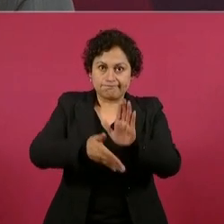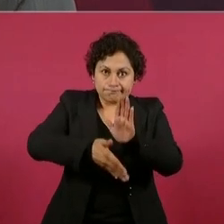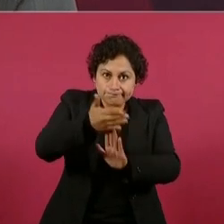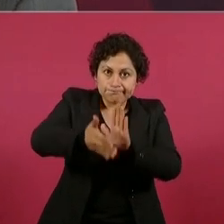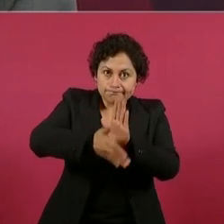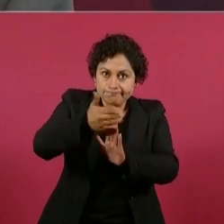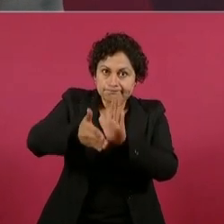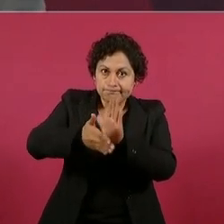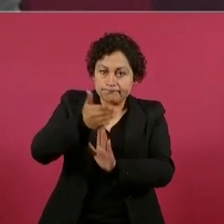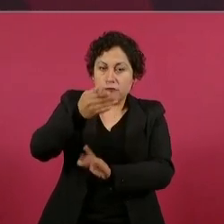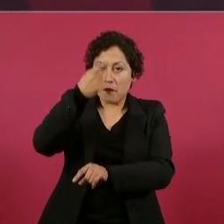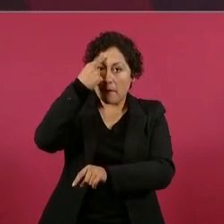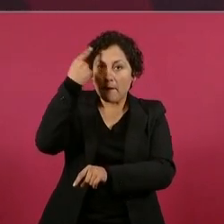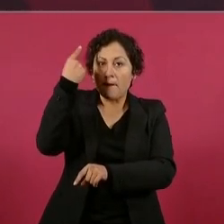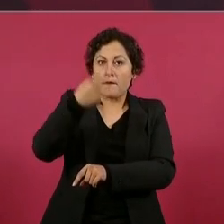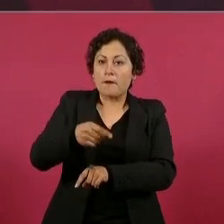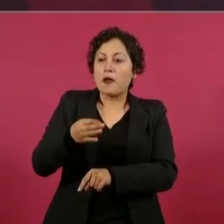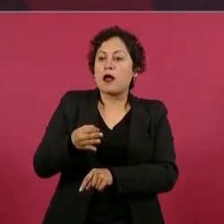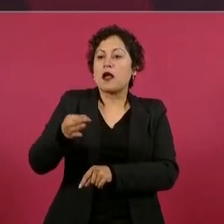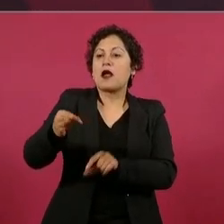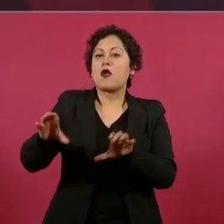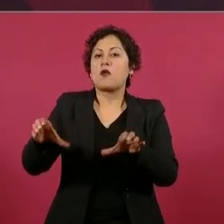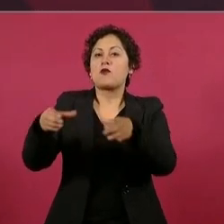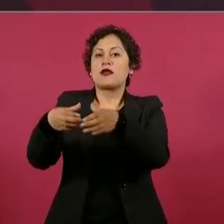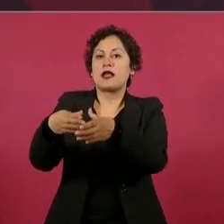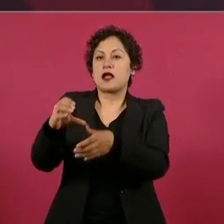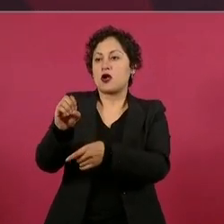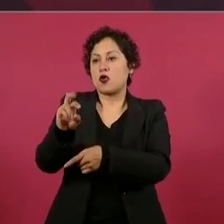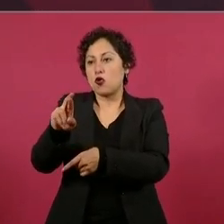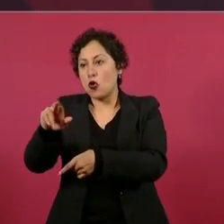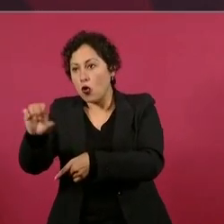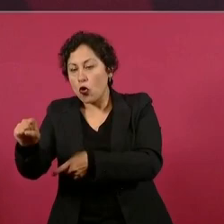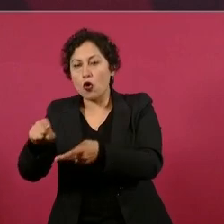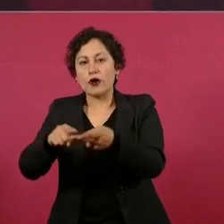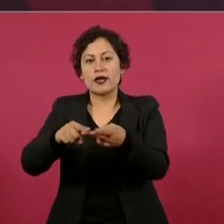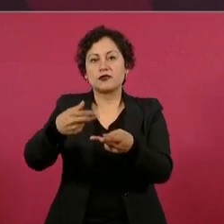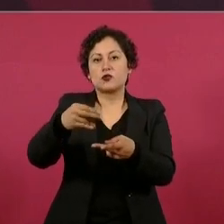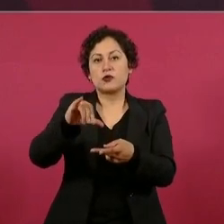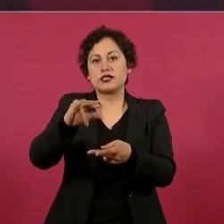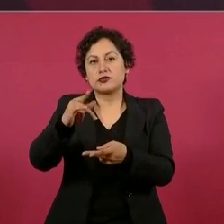para comunidades coras, huicholes, tepehuanas,